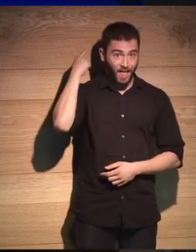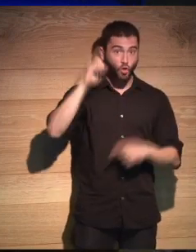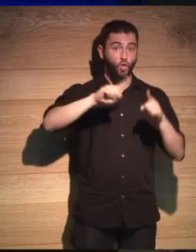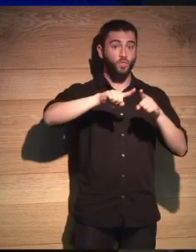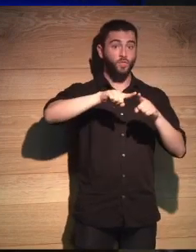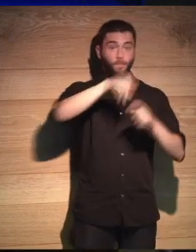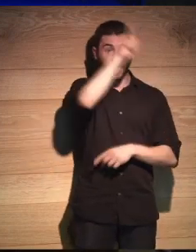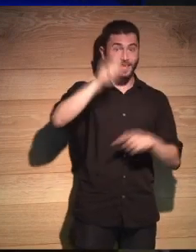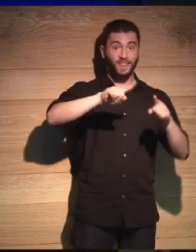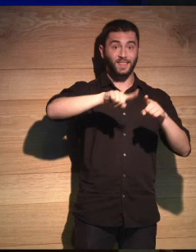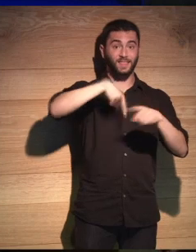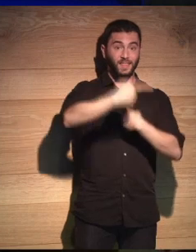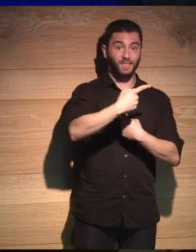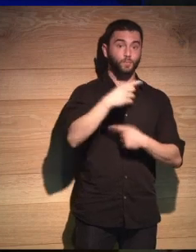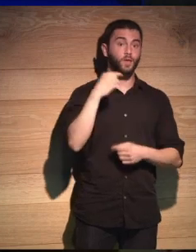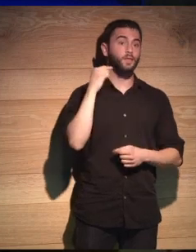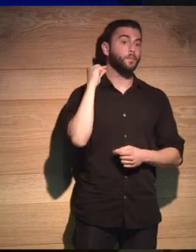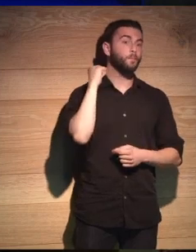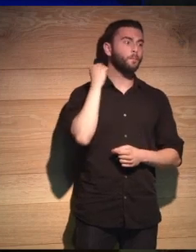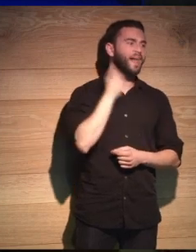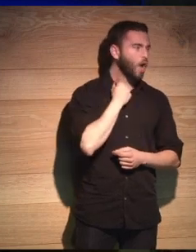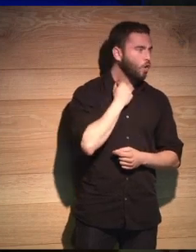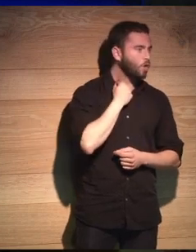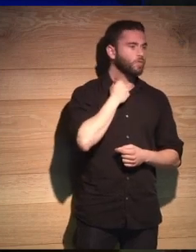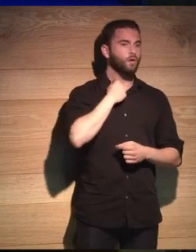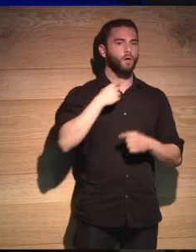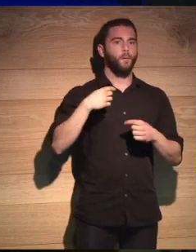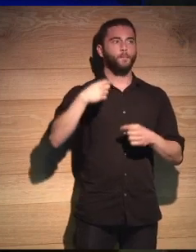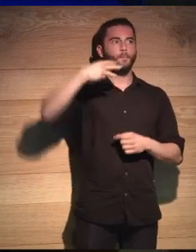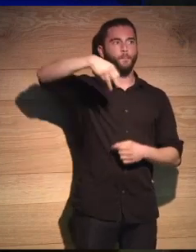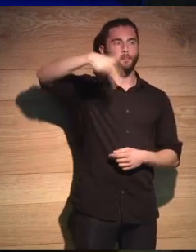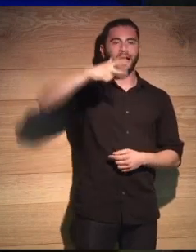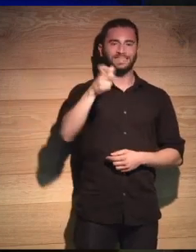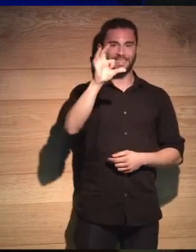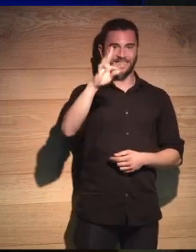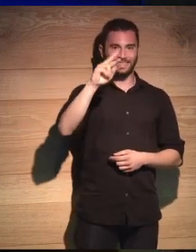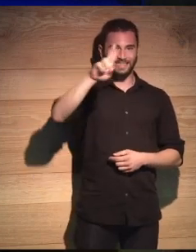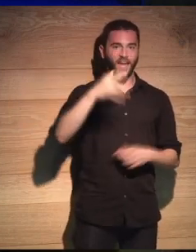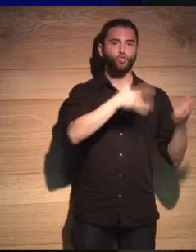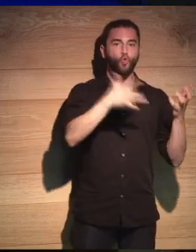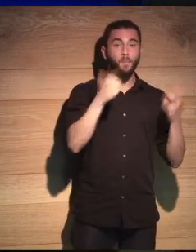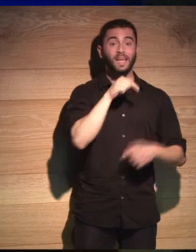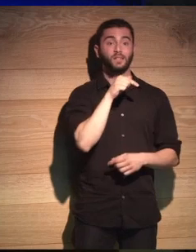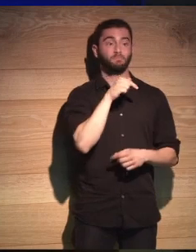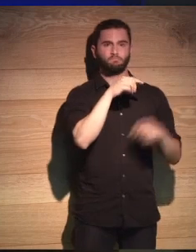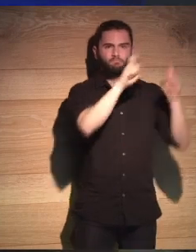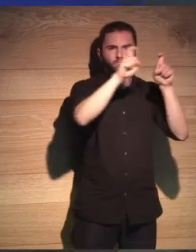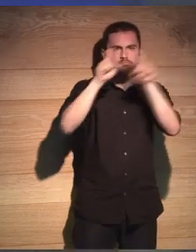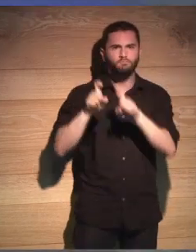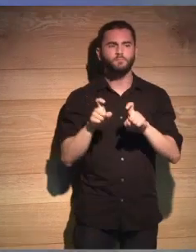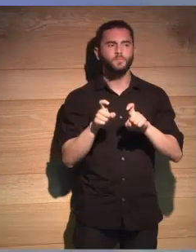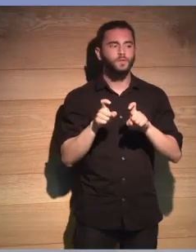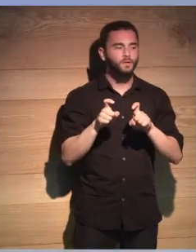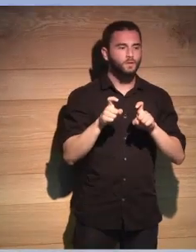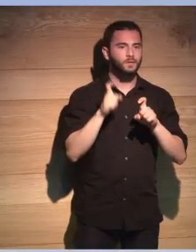después de Madrid viajó a Badajoz, Manchester y Dublín, insistí que habría que incluir a Ilsa en